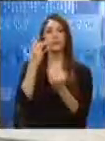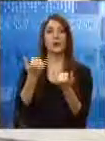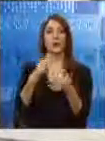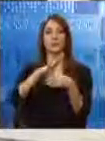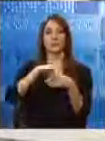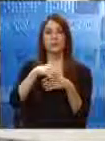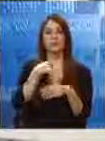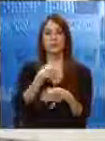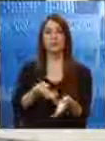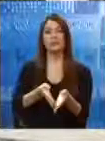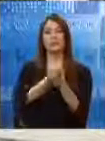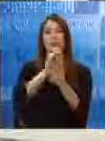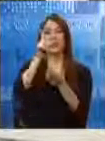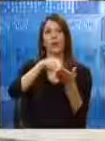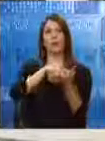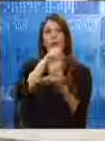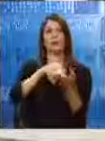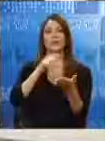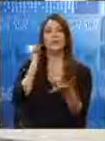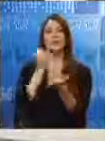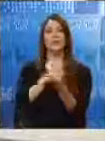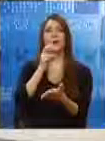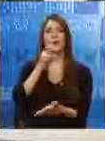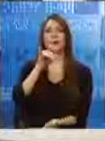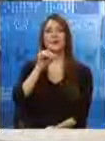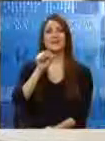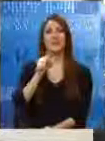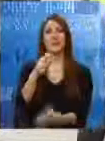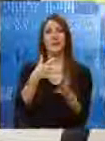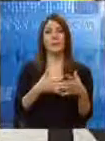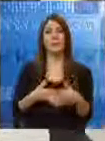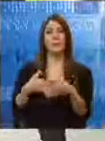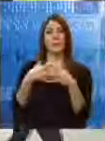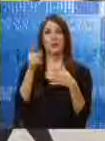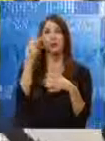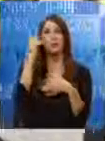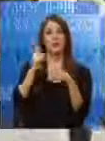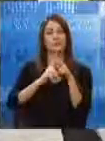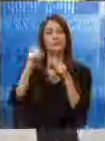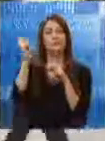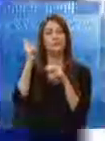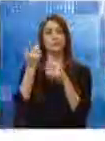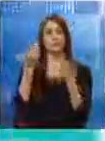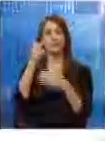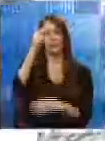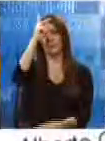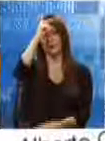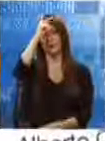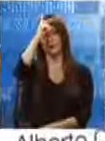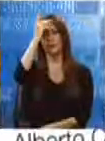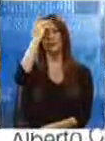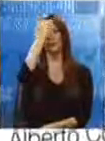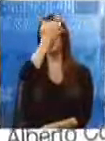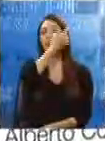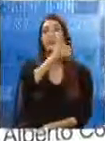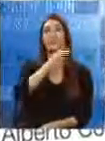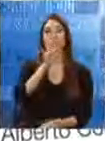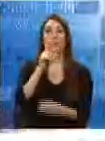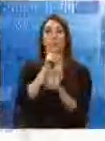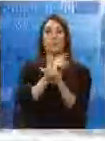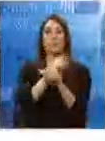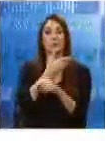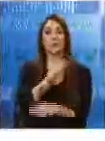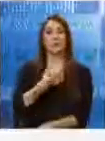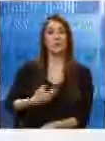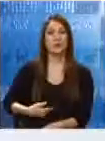se ha pedido la anulación de sus visas estadounidenses a donde pretendían viajar desde Perú. Sobre el caso, en su cuenta Twitter, el